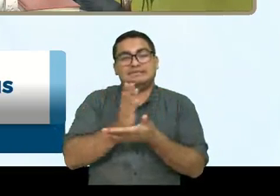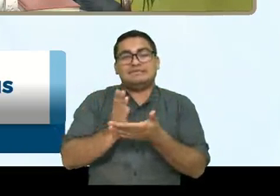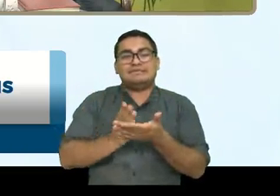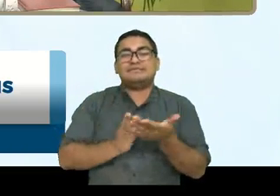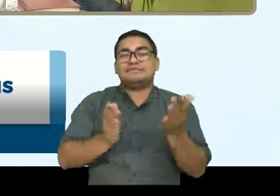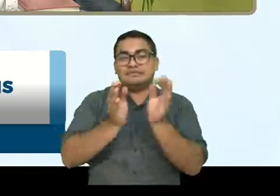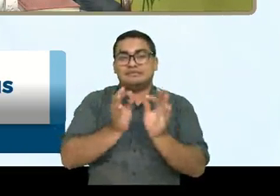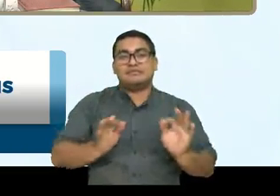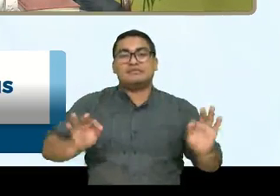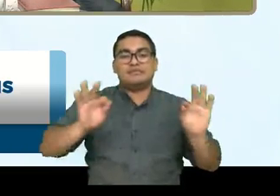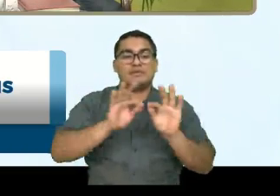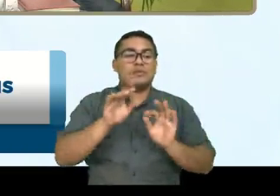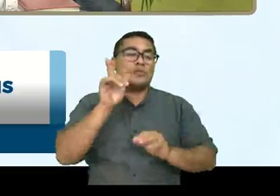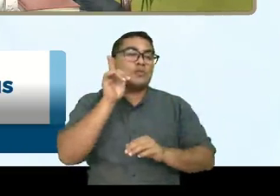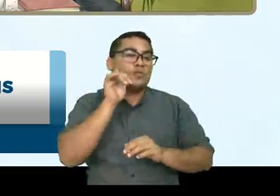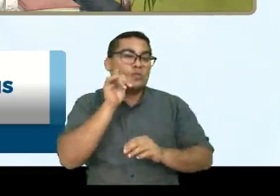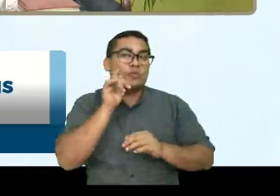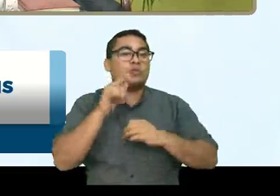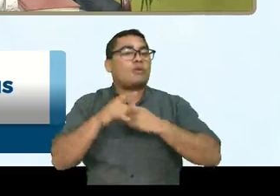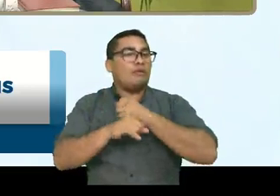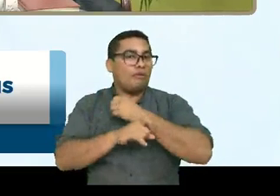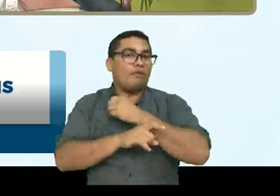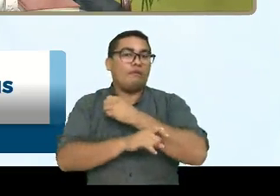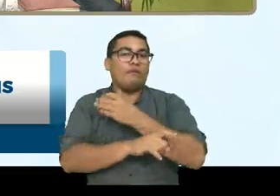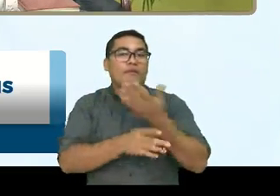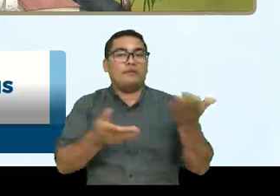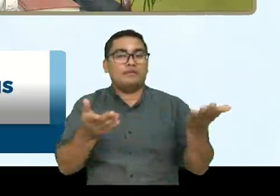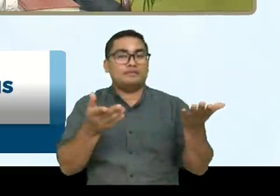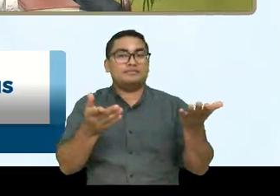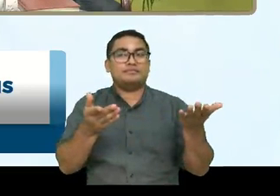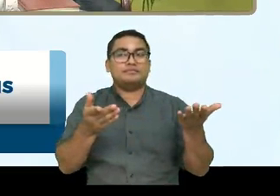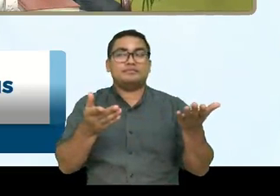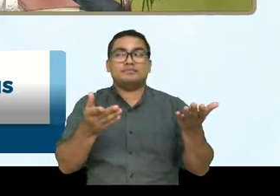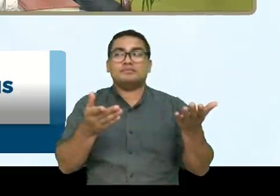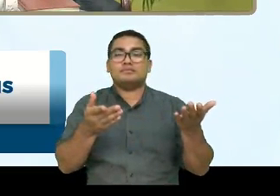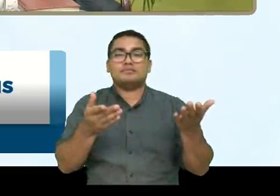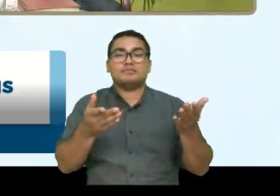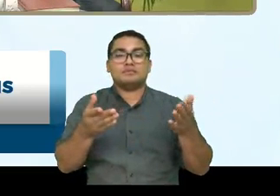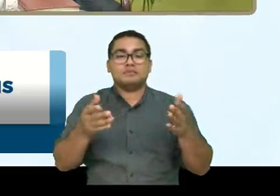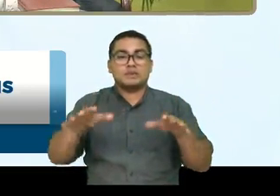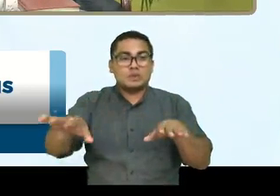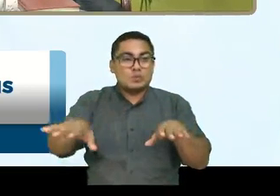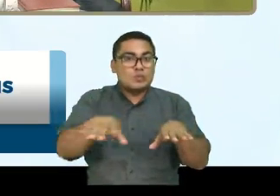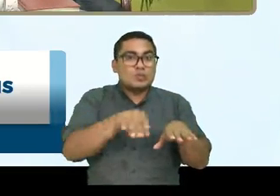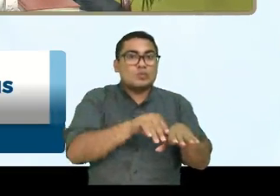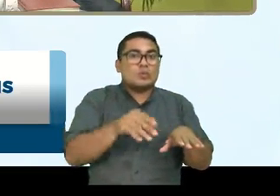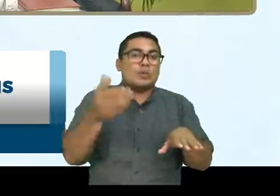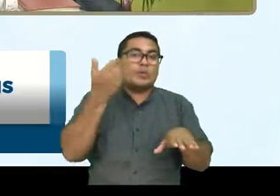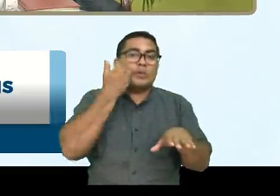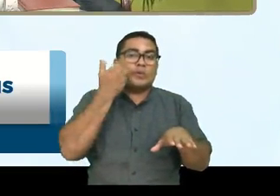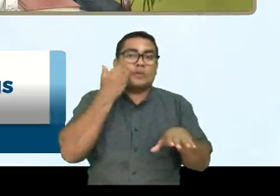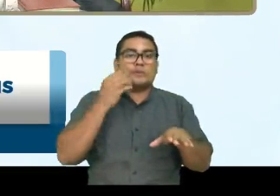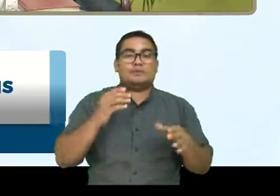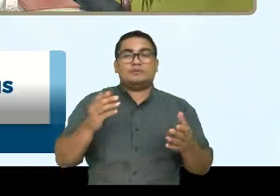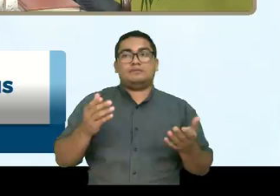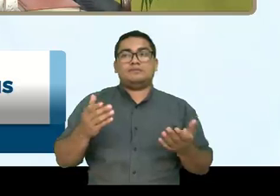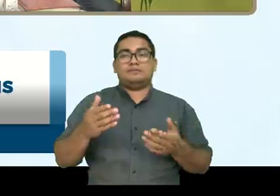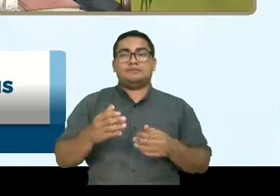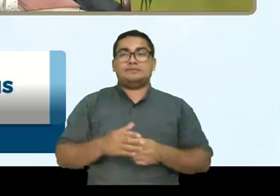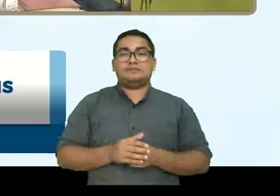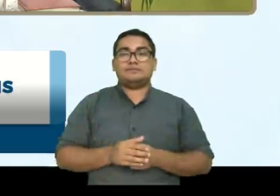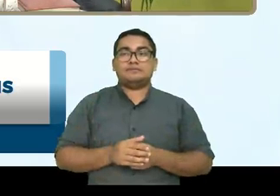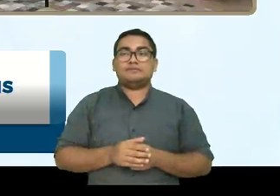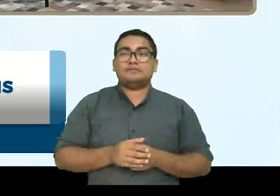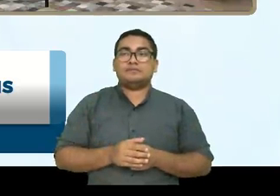es esa, directa, a través de la orina, contaminación del suelo, la entrada por una lesión de continuidad y por ahí entra la bacteria. Estamos muy claros de